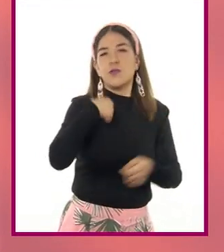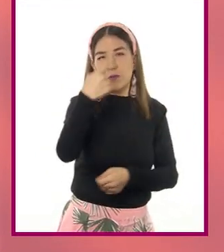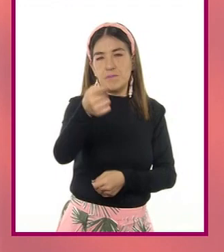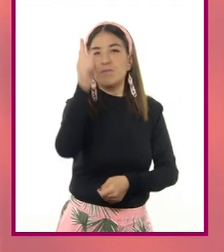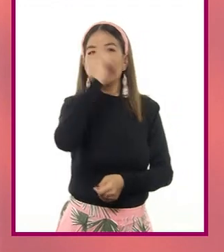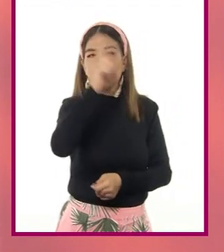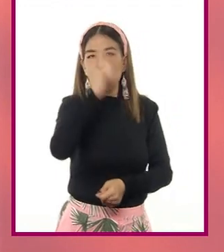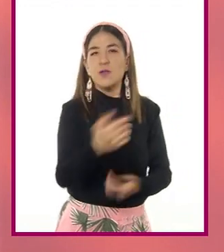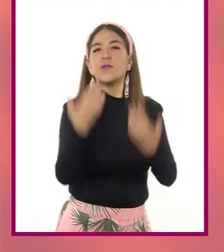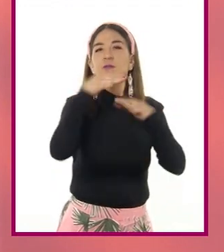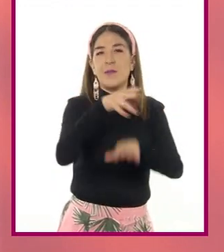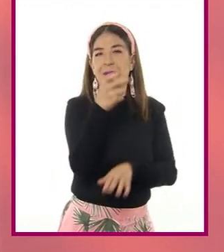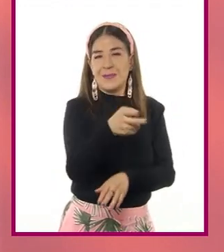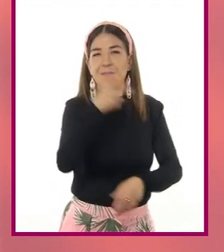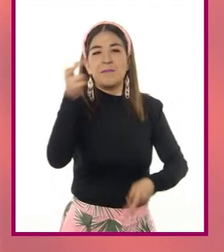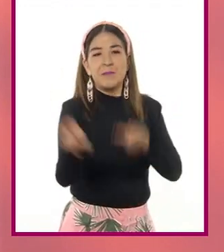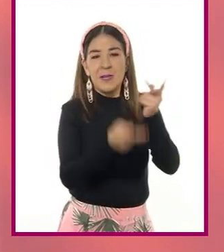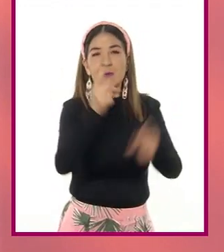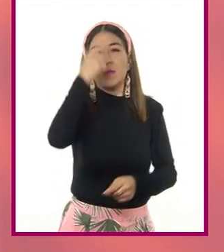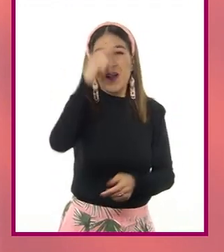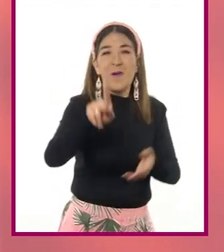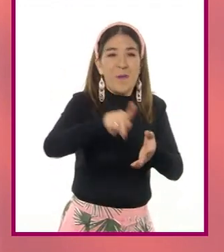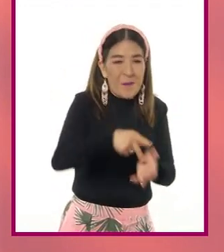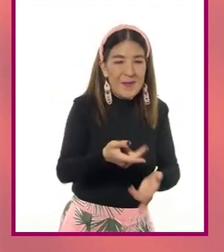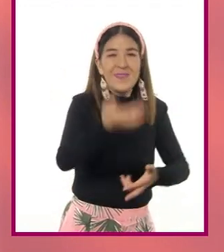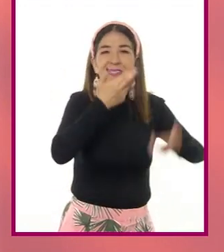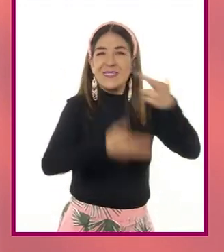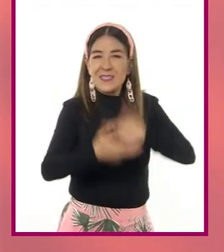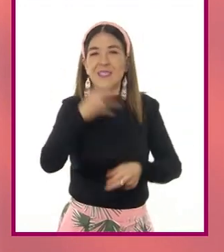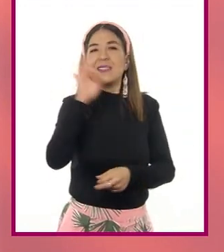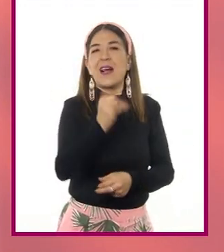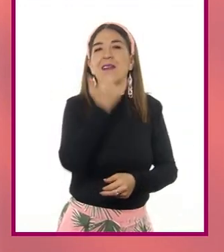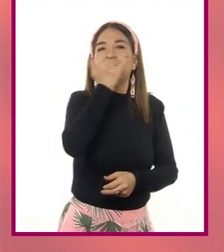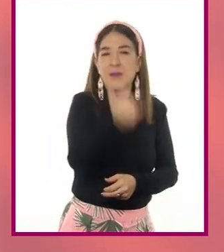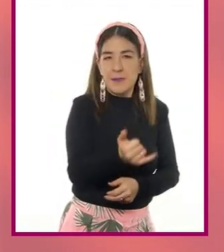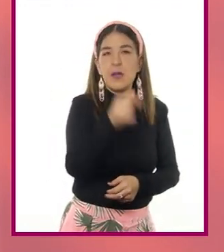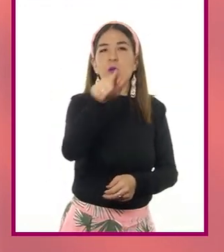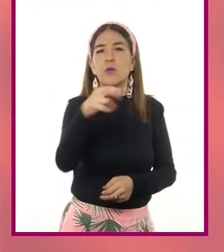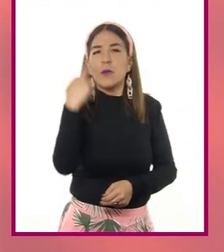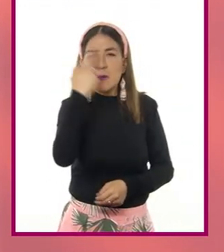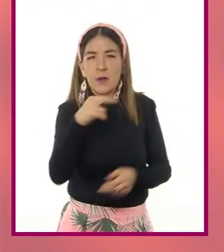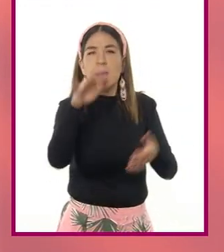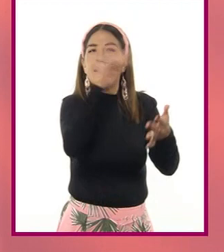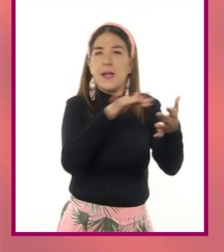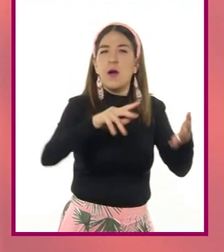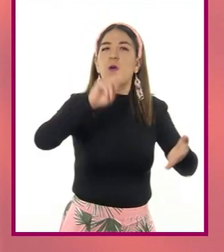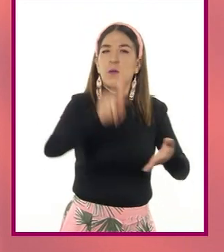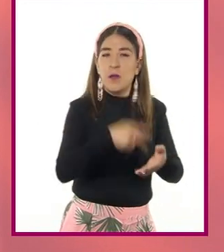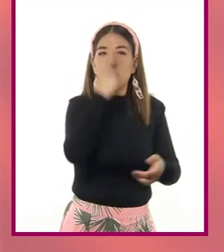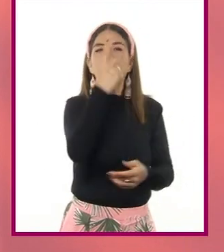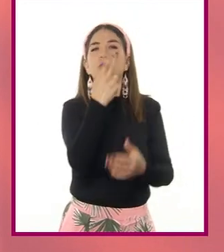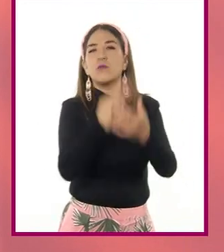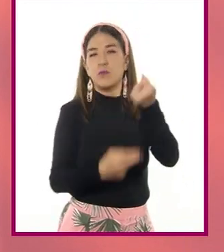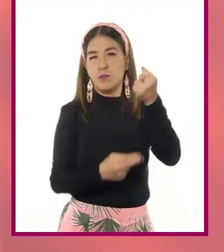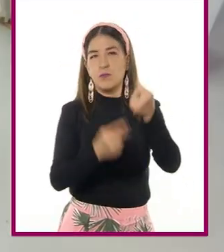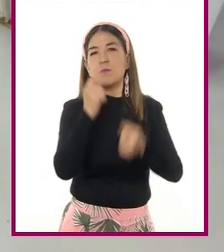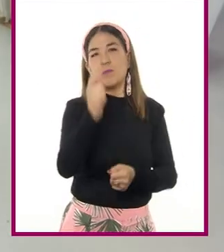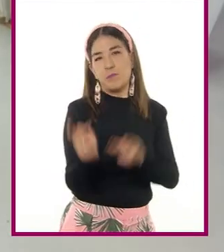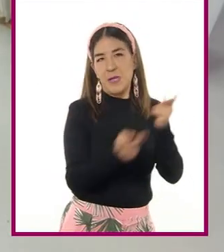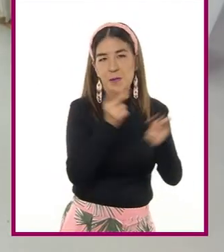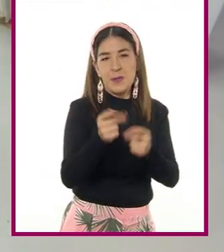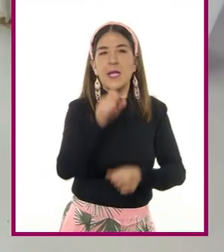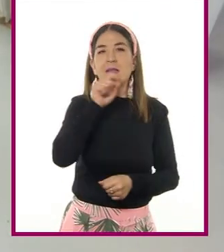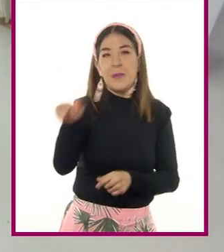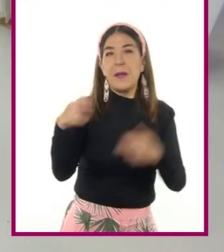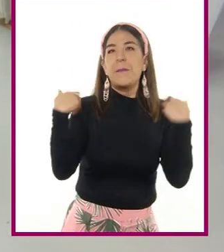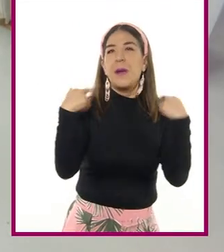recomendación sobre ellas para que no se repitan o analizar si se pueden incluir en una sola. Además, el maestro